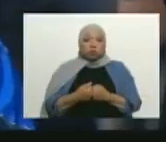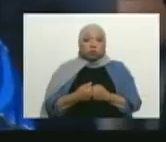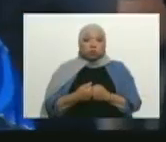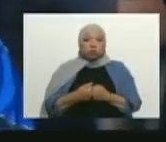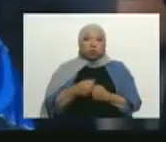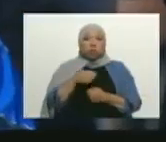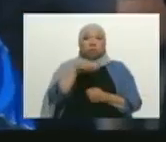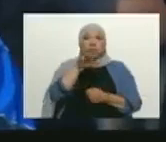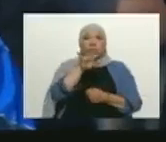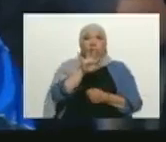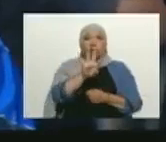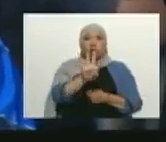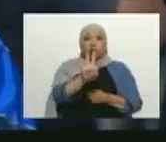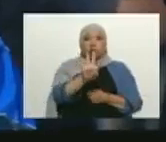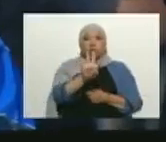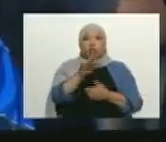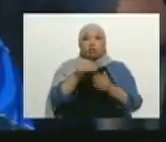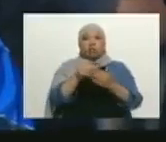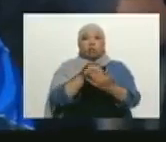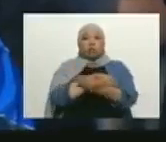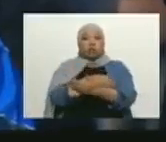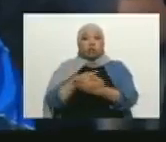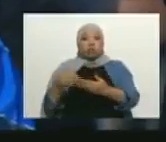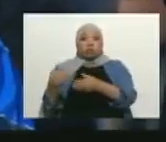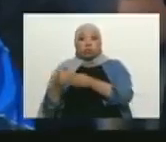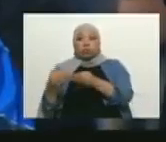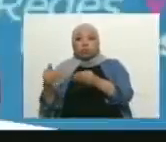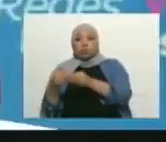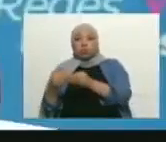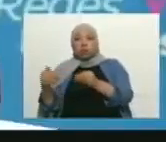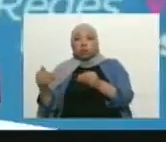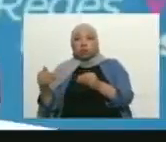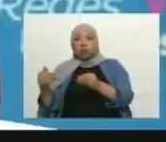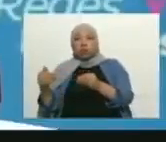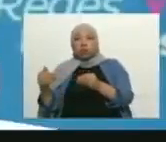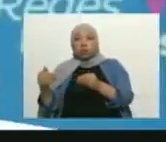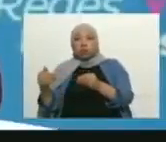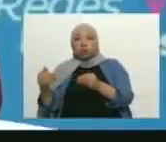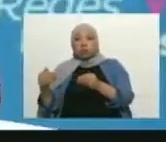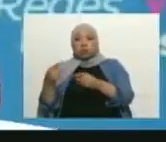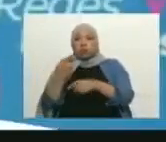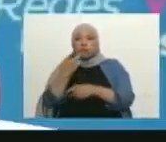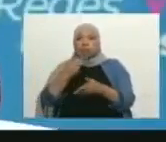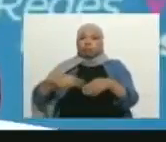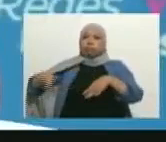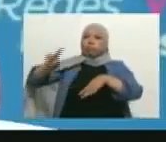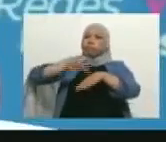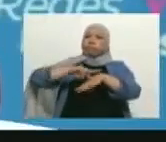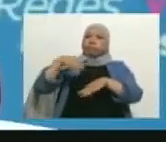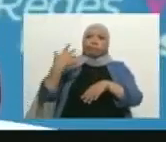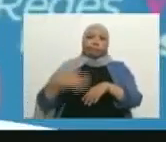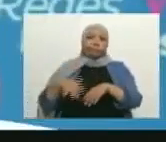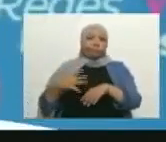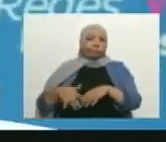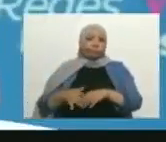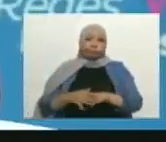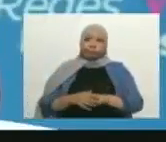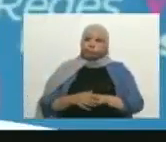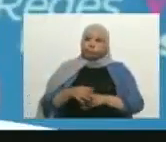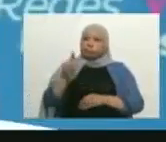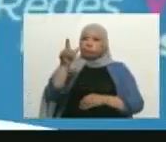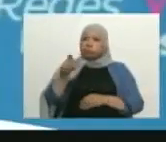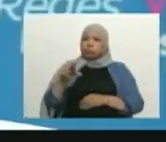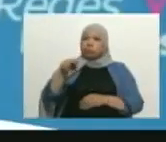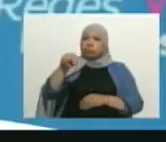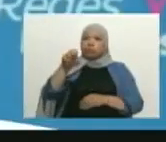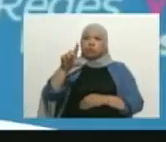¿Cuatro millones de dólares? Ah. Ustedes están peor que en el somerente, ¿vale? ¿Ah? ¿Tú te acuerdas del